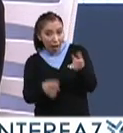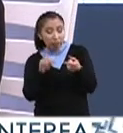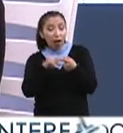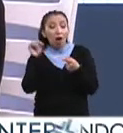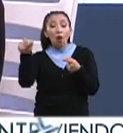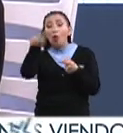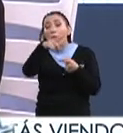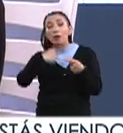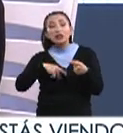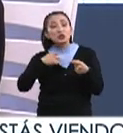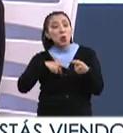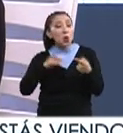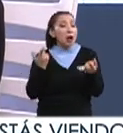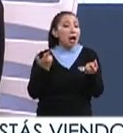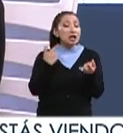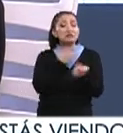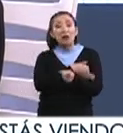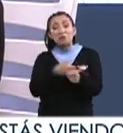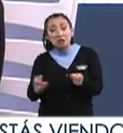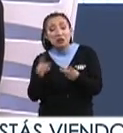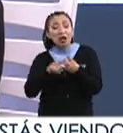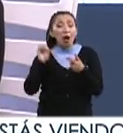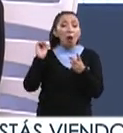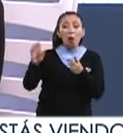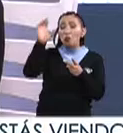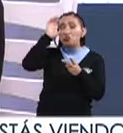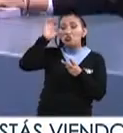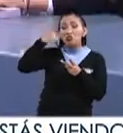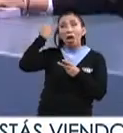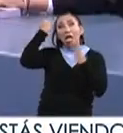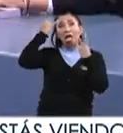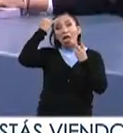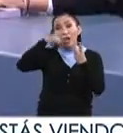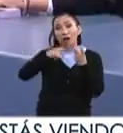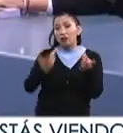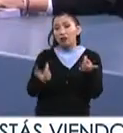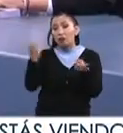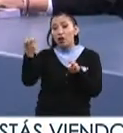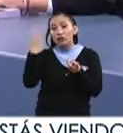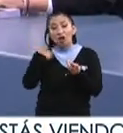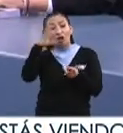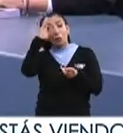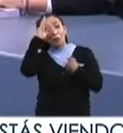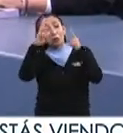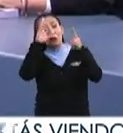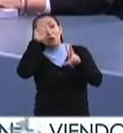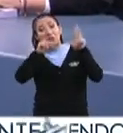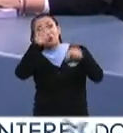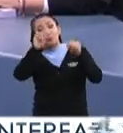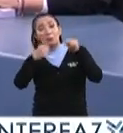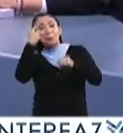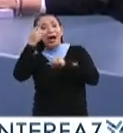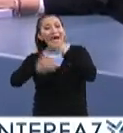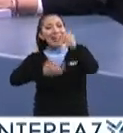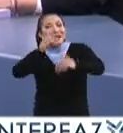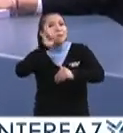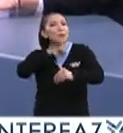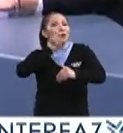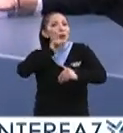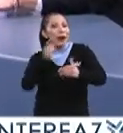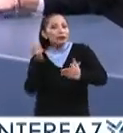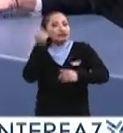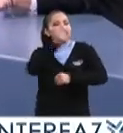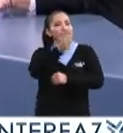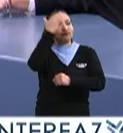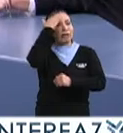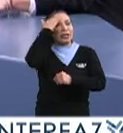parte social, familiar, la parte cultural, que precisamente impide ese buen desarrollo en ese proceso que decimos